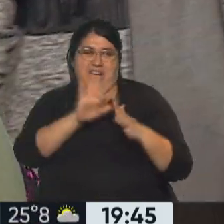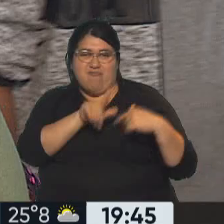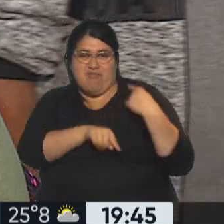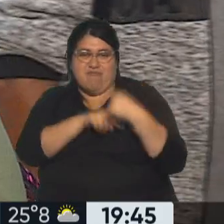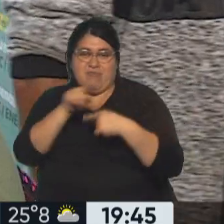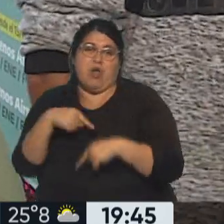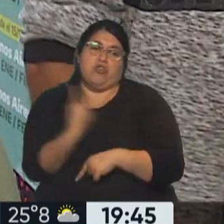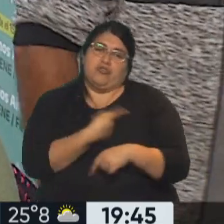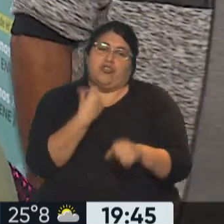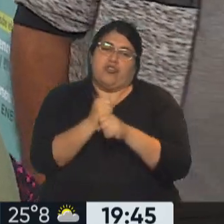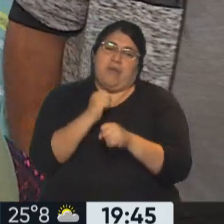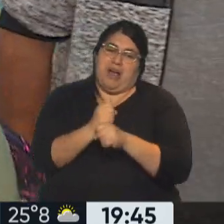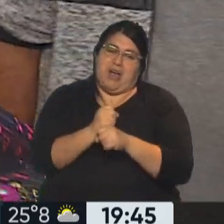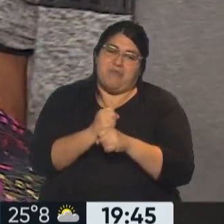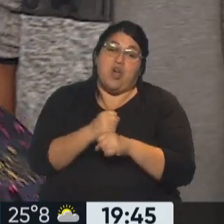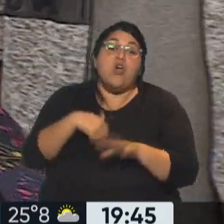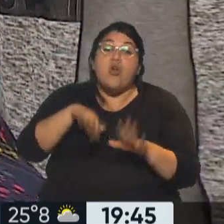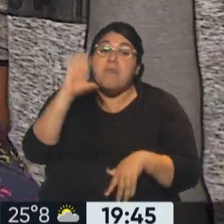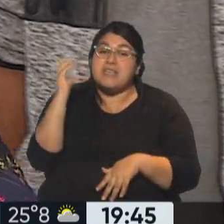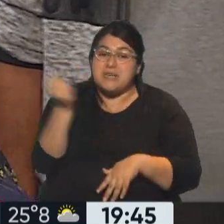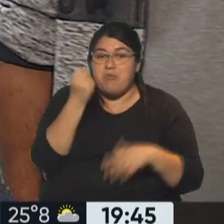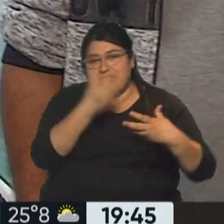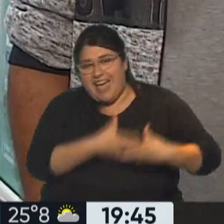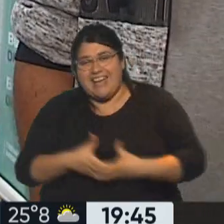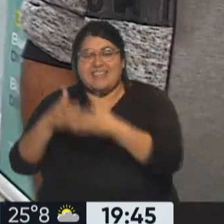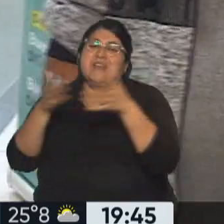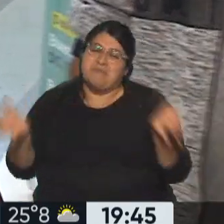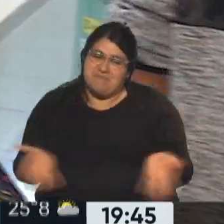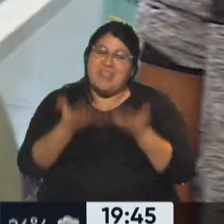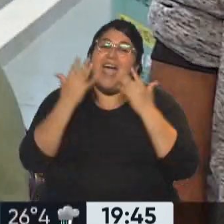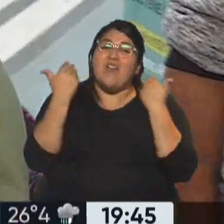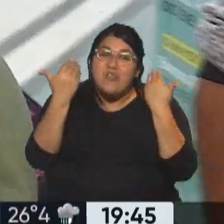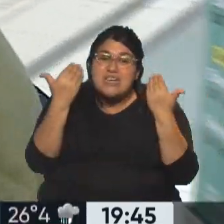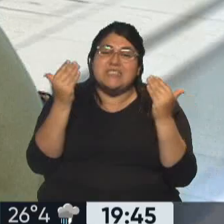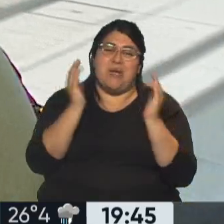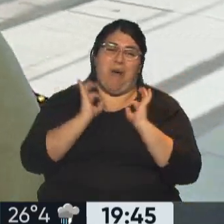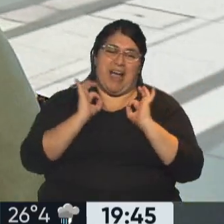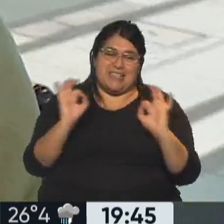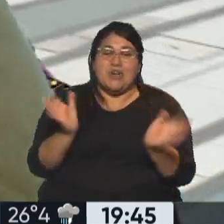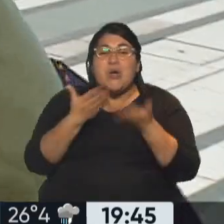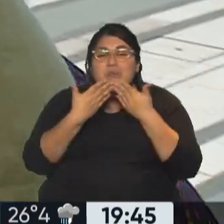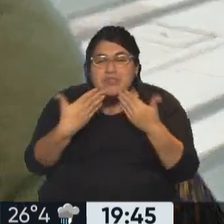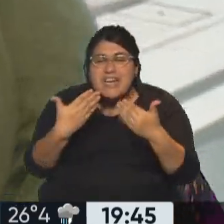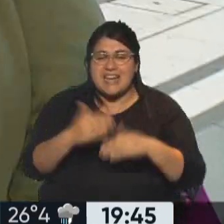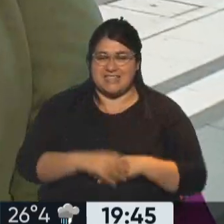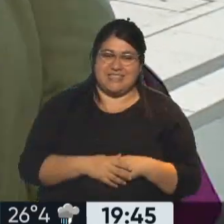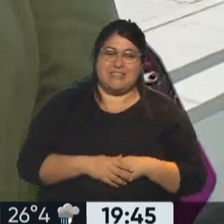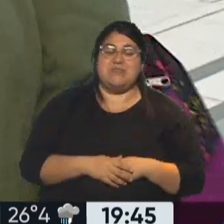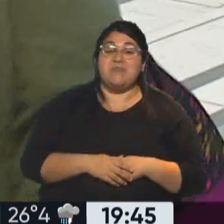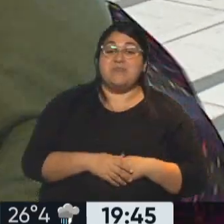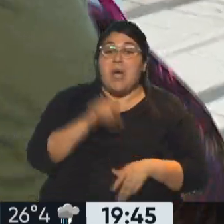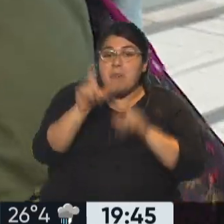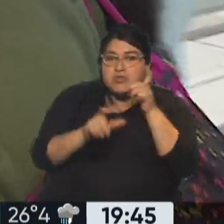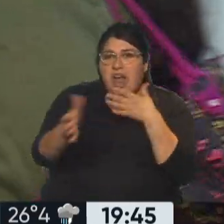porque todos trabajamos. Lo importante es que sigan con esa buena onda y felices vacaciones. Bueno, muchísimas gracias. Bueno, aquí la gente,